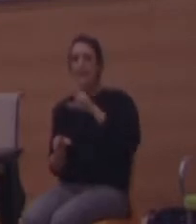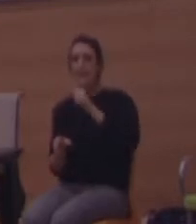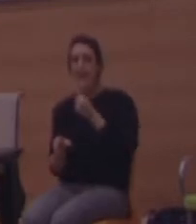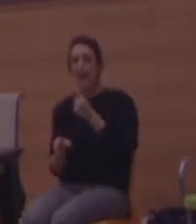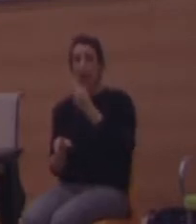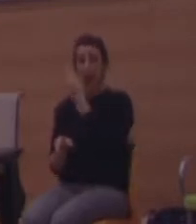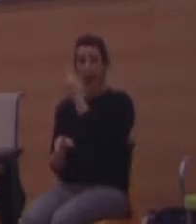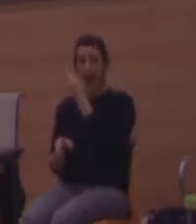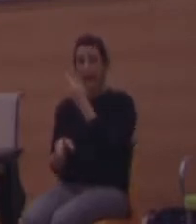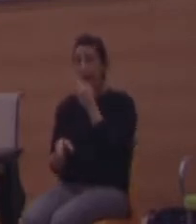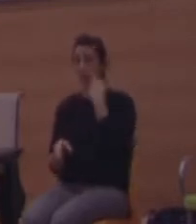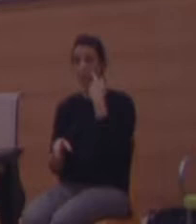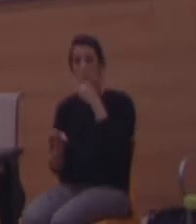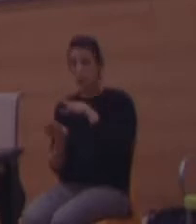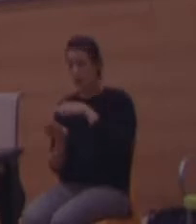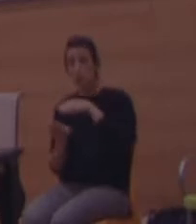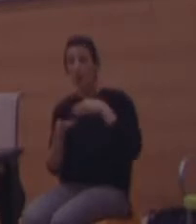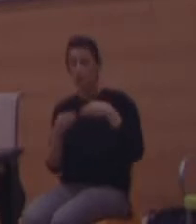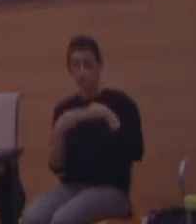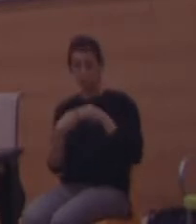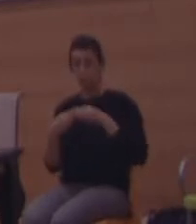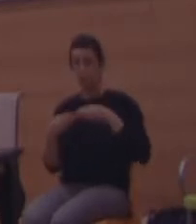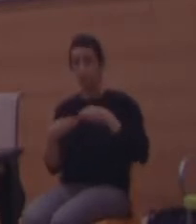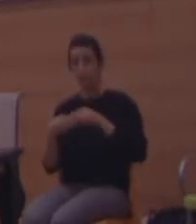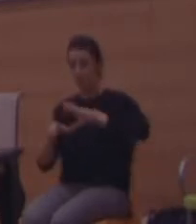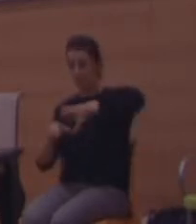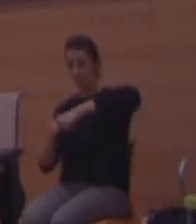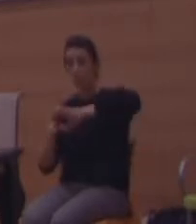es una masa además muy flexible, muy maleable, del bote.